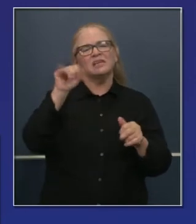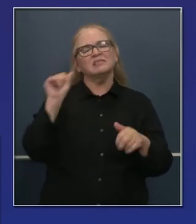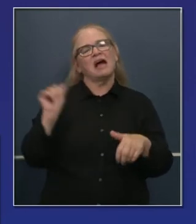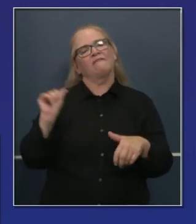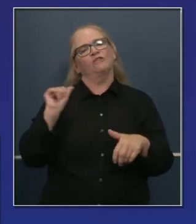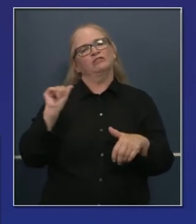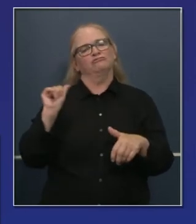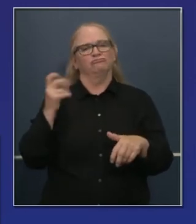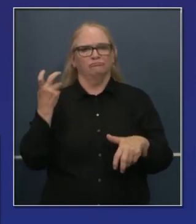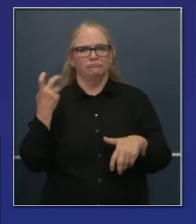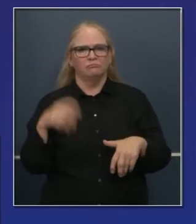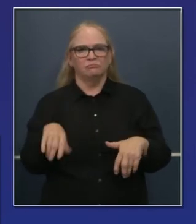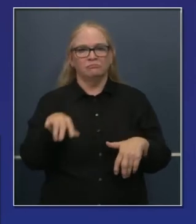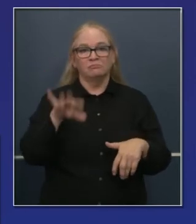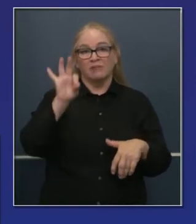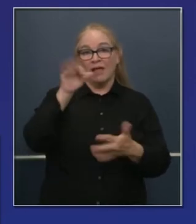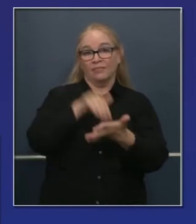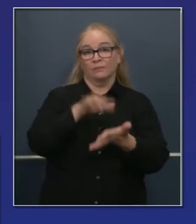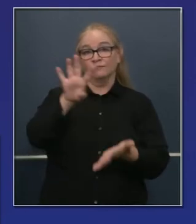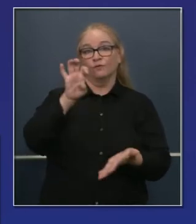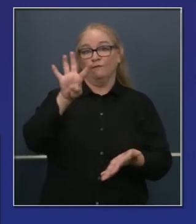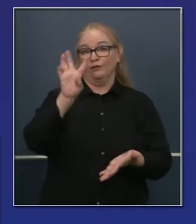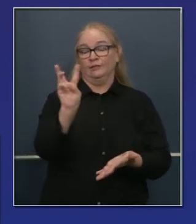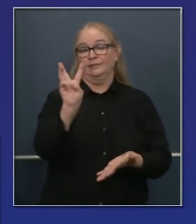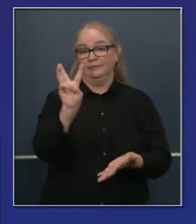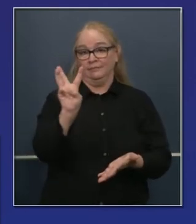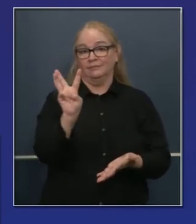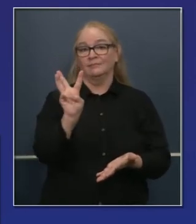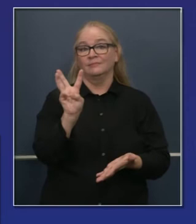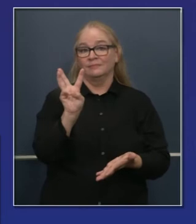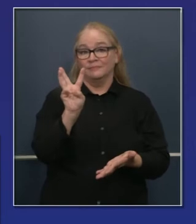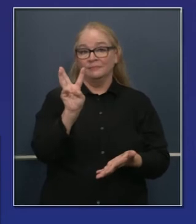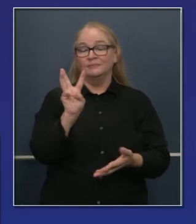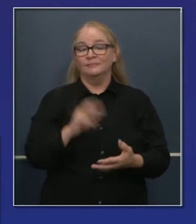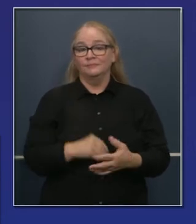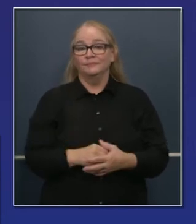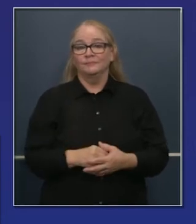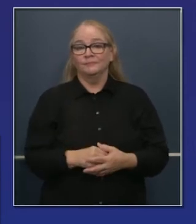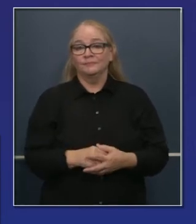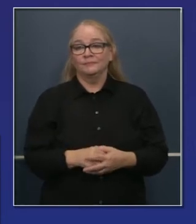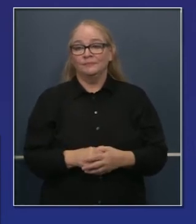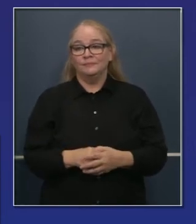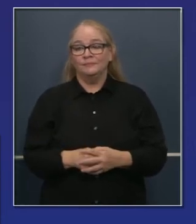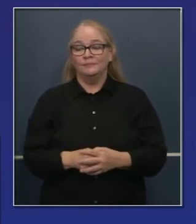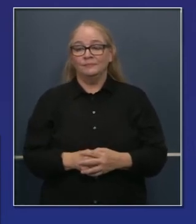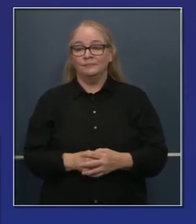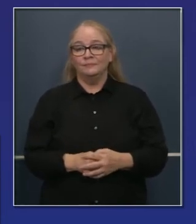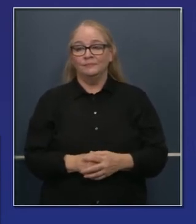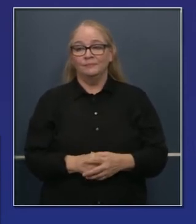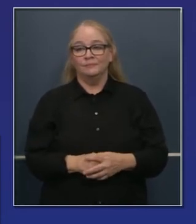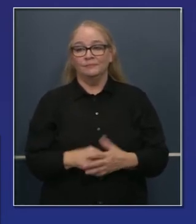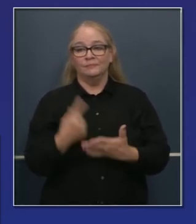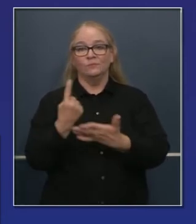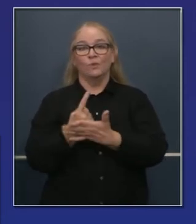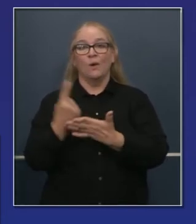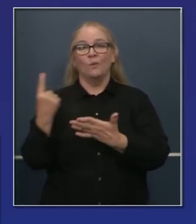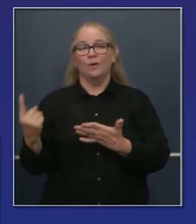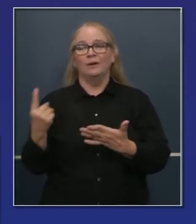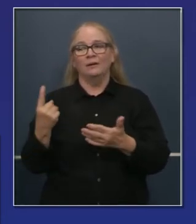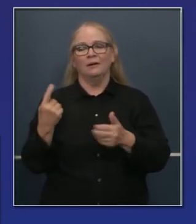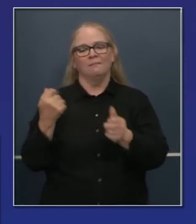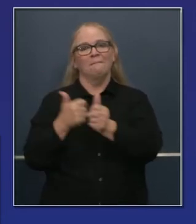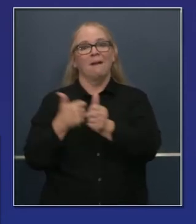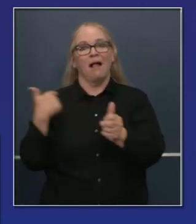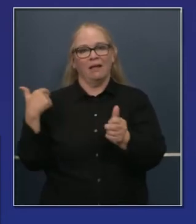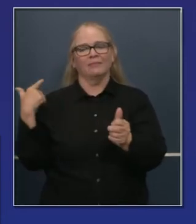de 1846 en un promedio de 7 días es la cifra promedio y cuando suma de los casos retrasados en el período de 7